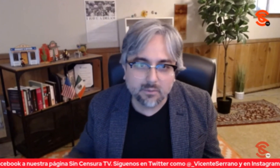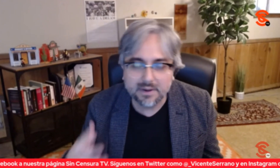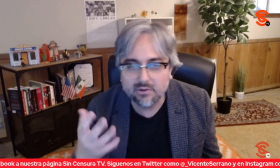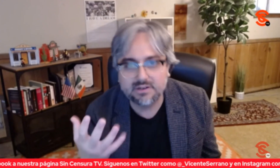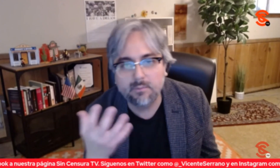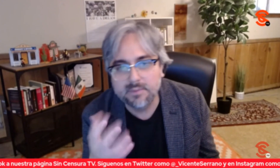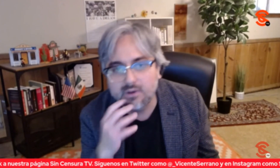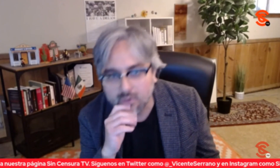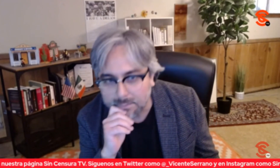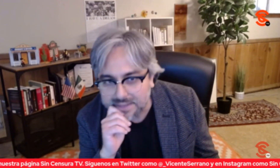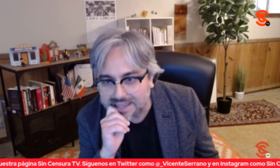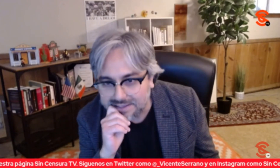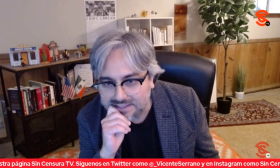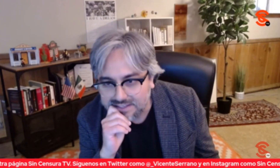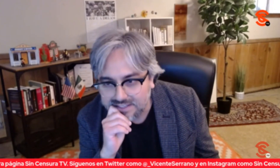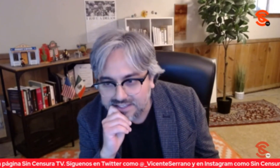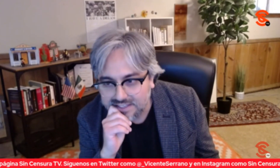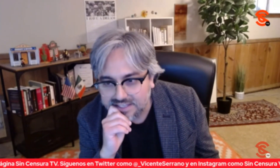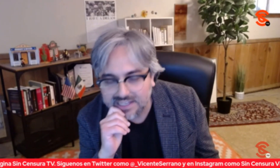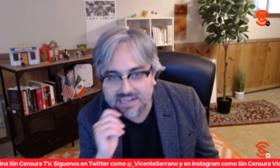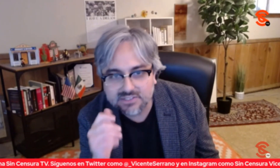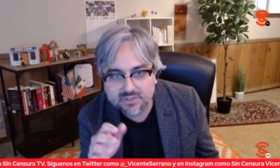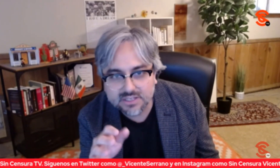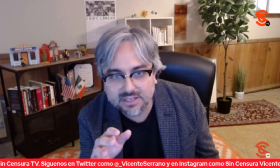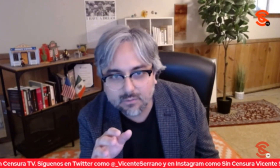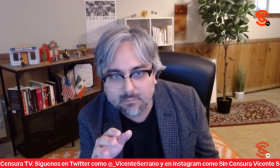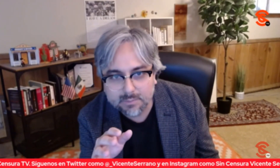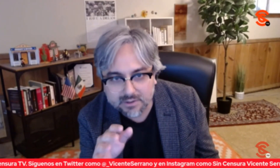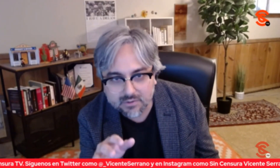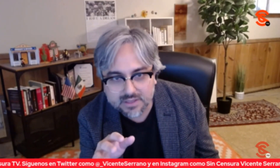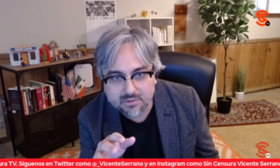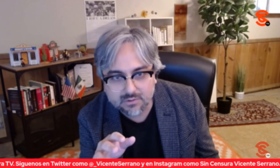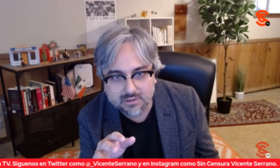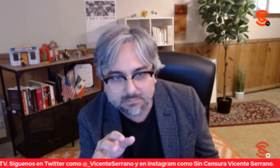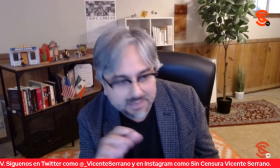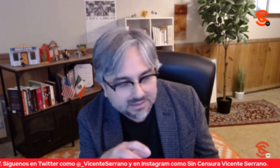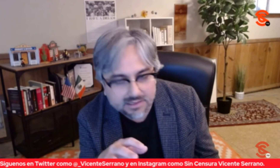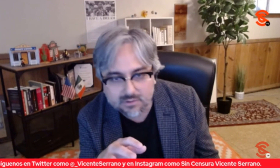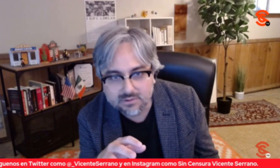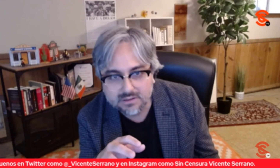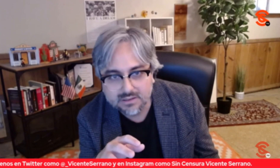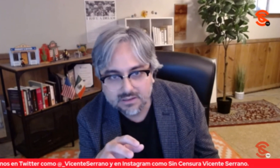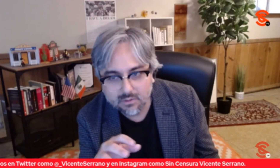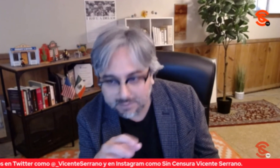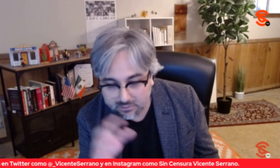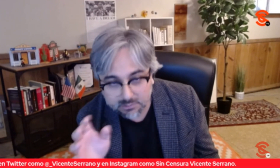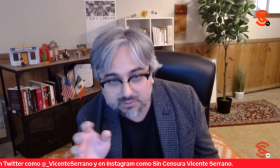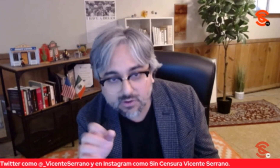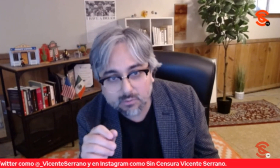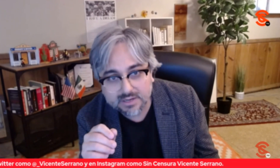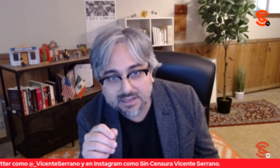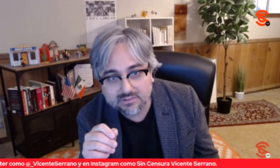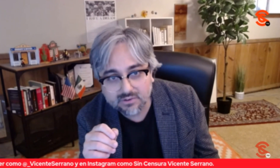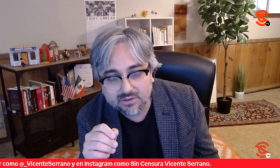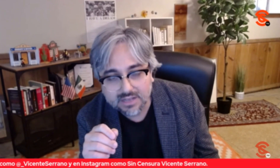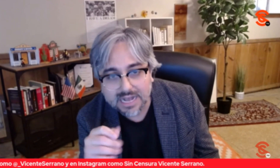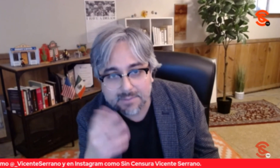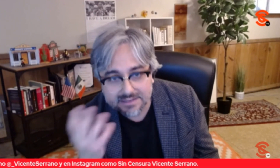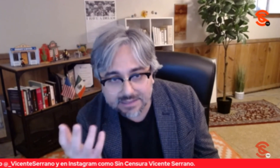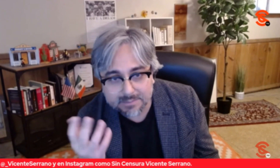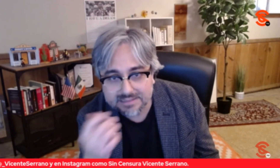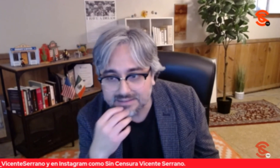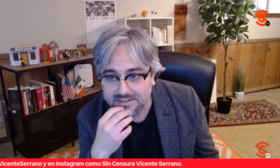mexicanos, sino para nuestra propia economía. El hecho de que un periódico en México o varios medios de